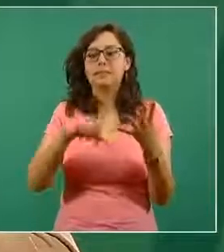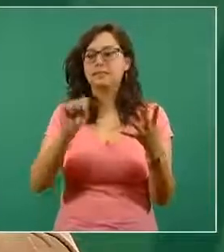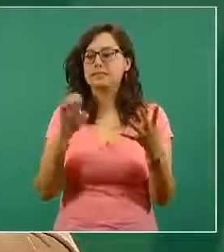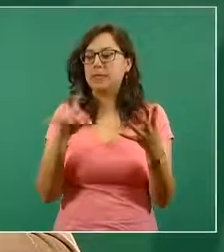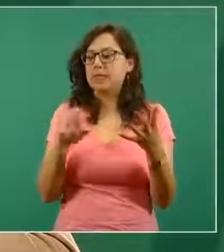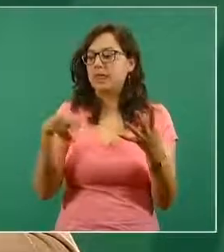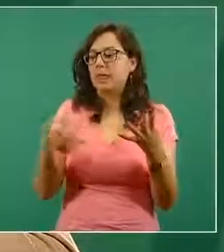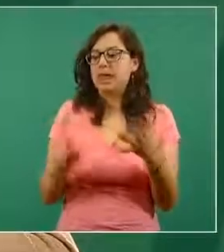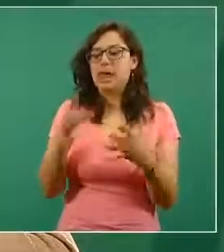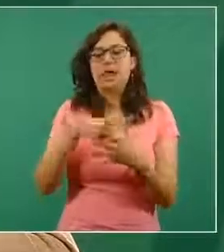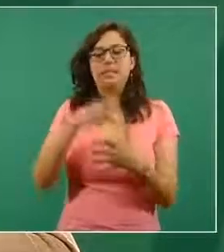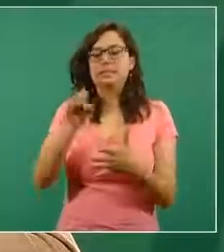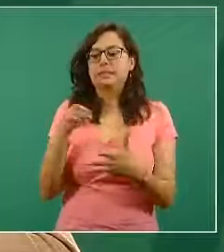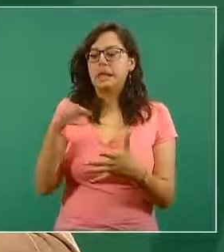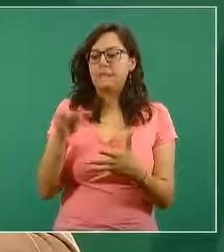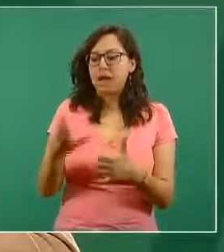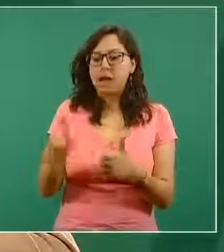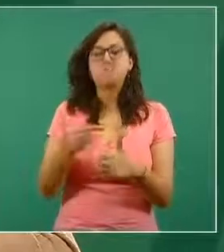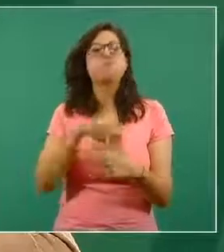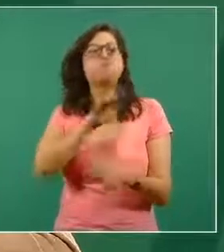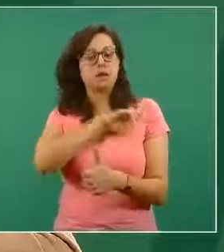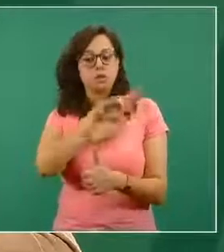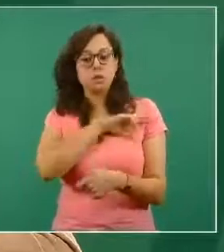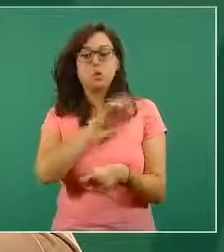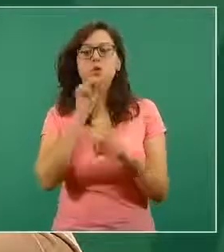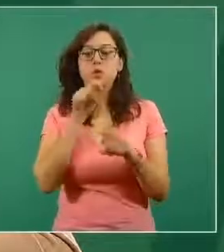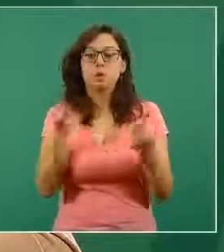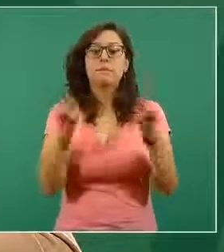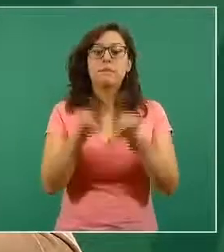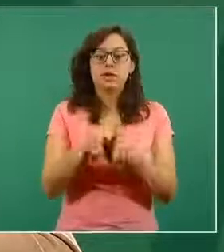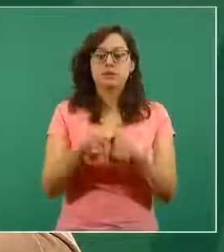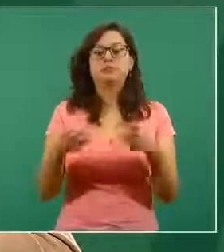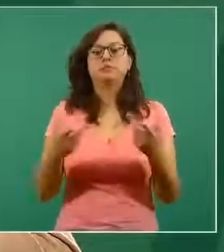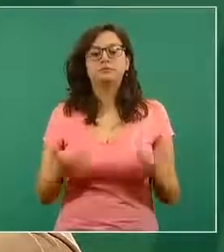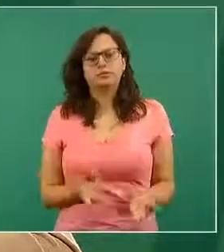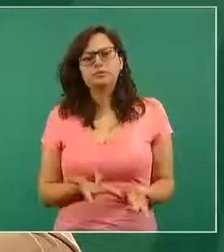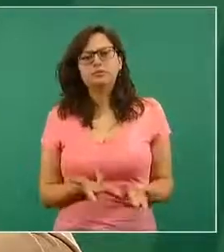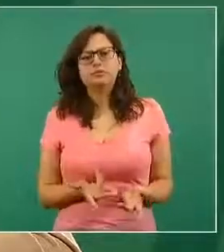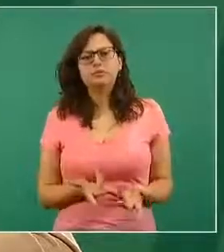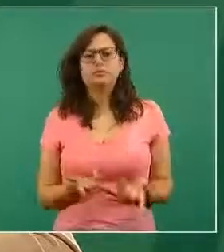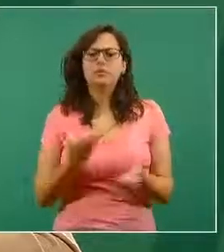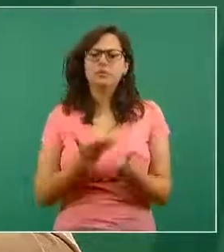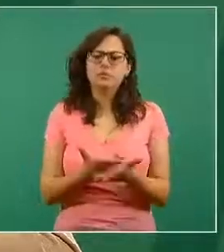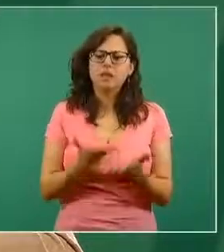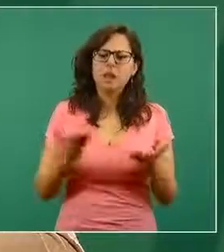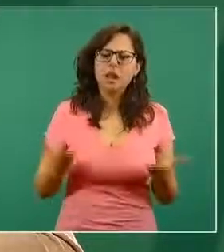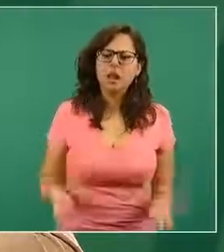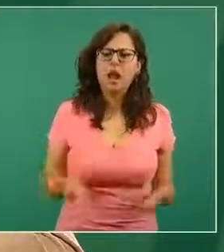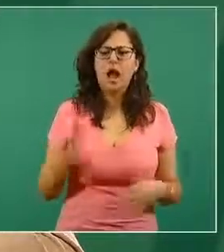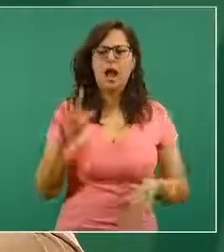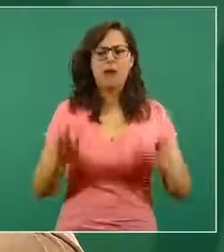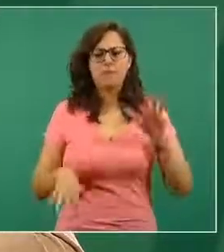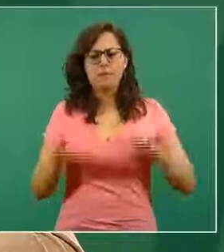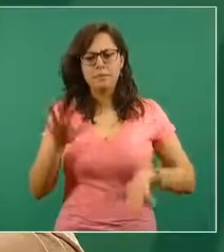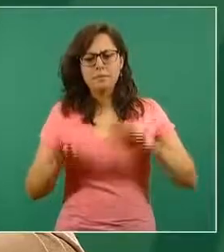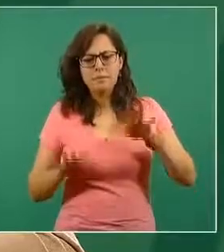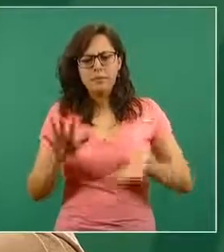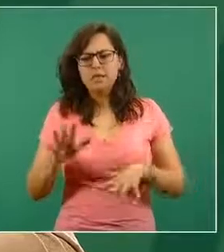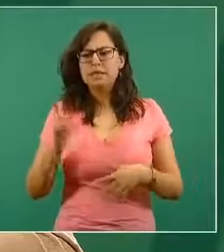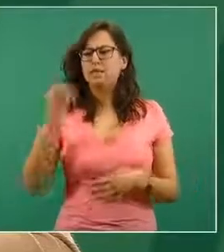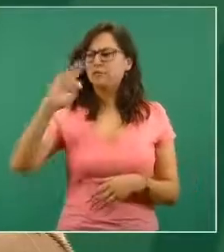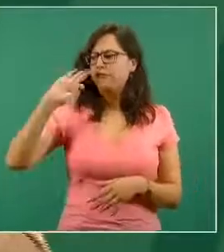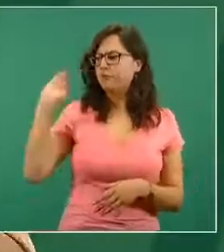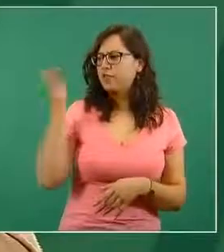inclusive privadas. Ahora, respondiendo a su pregunta, ¿por qué existe una variación entre la información que está brindando la